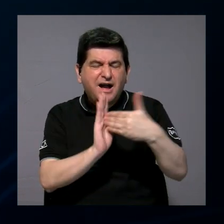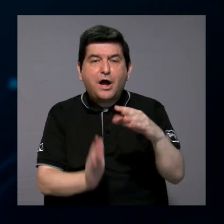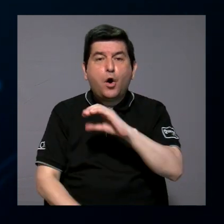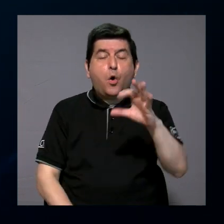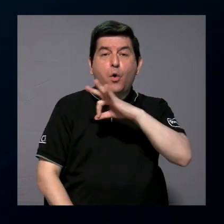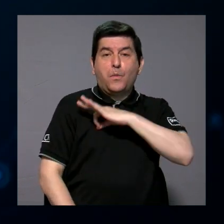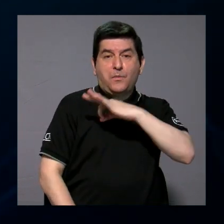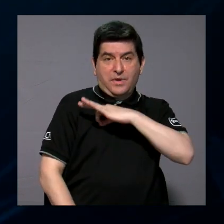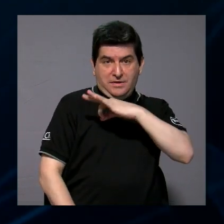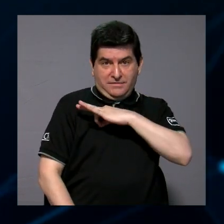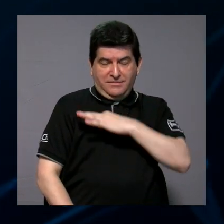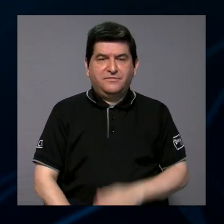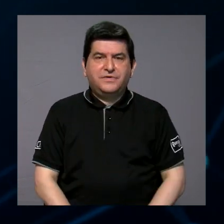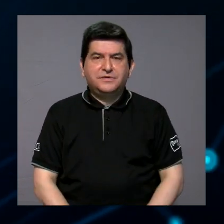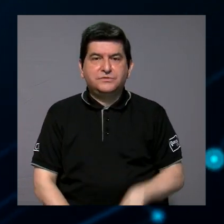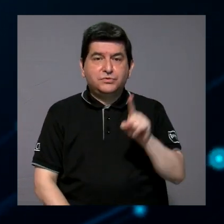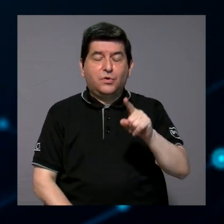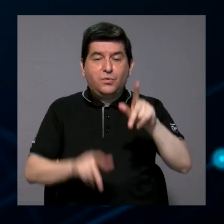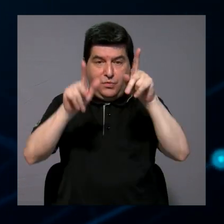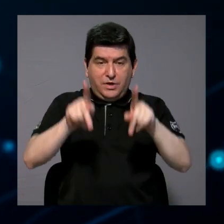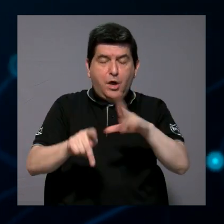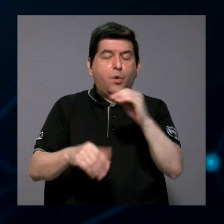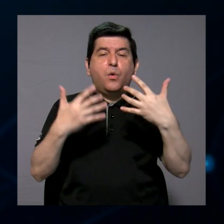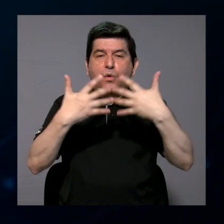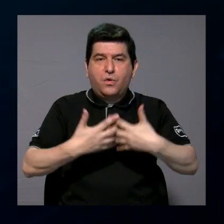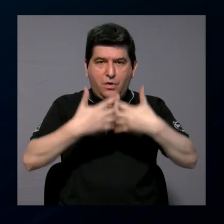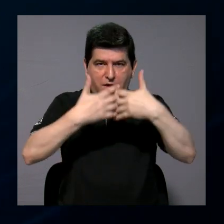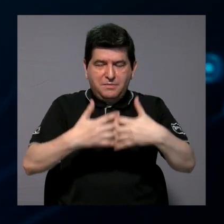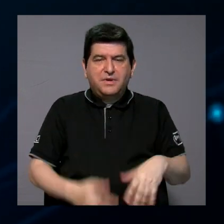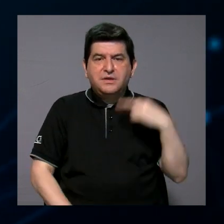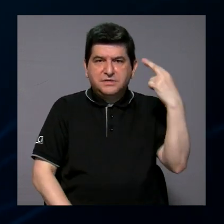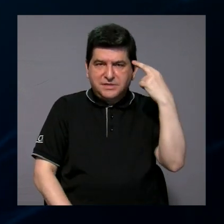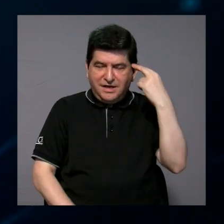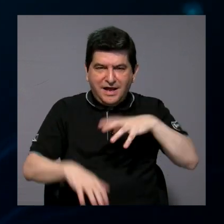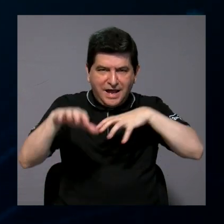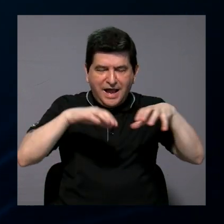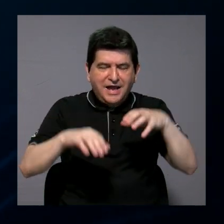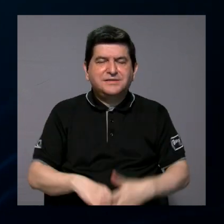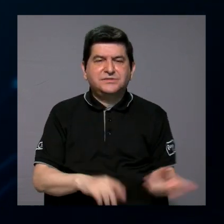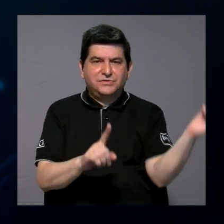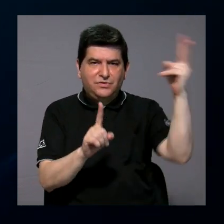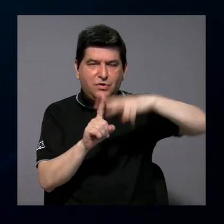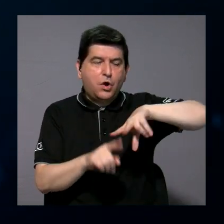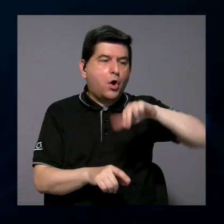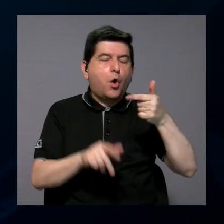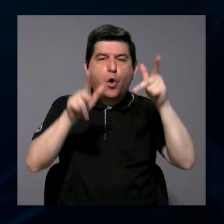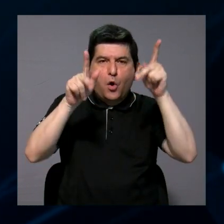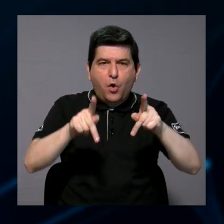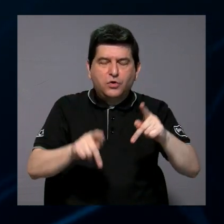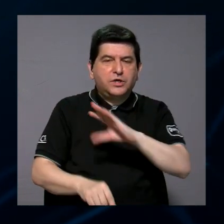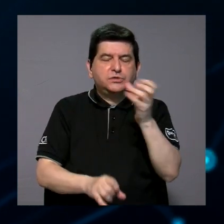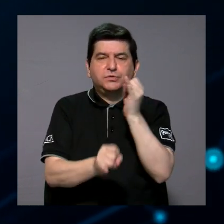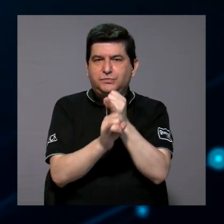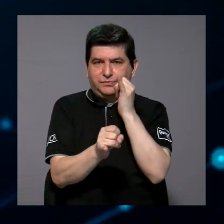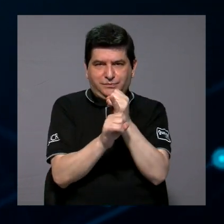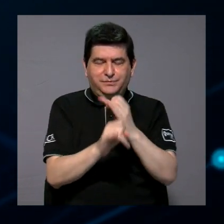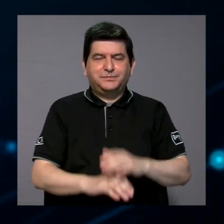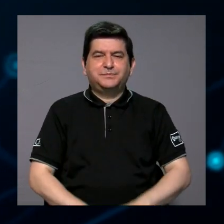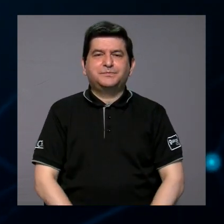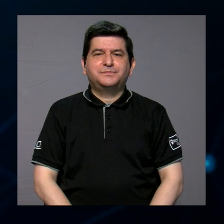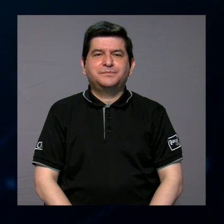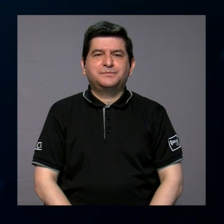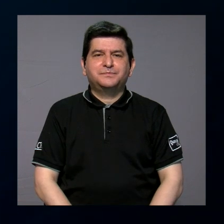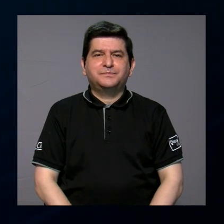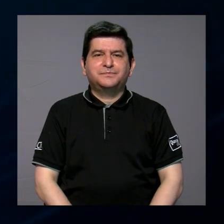beneficio experimentado por un individuo o una empresa a causa de acciones ejecutadas por otras personas o entidades.